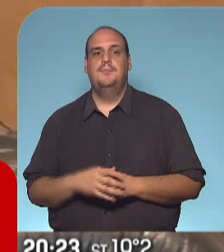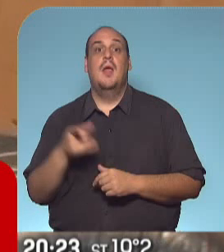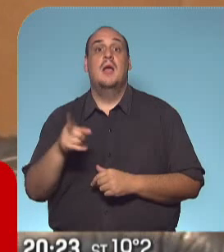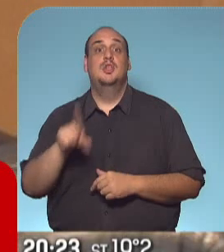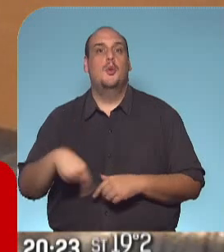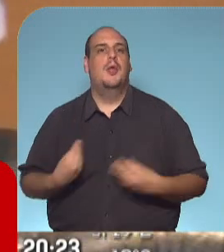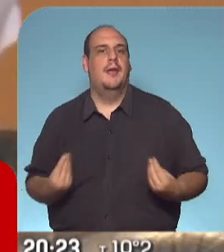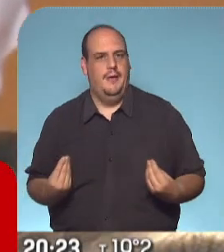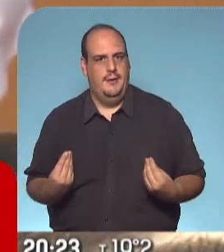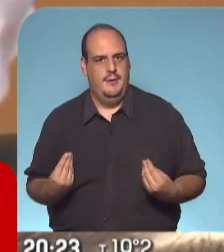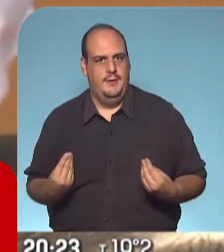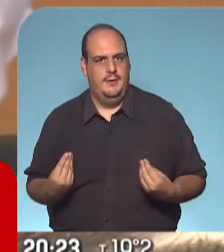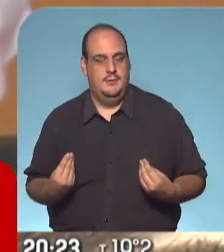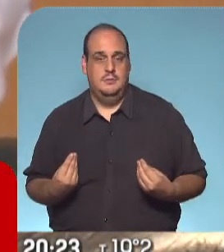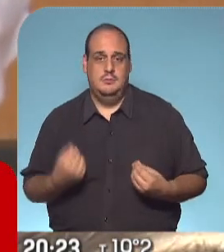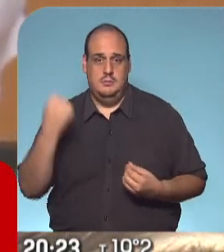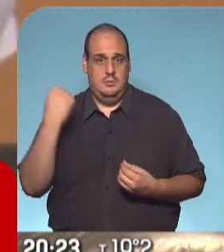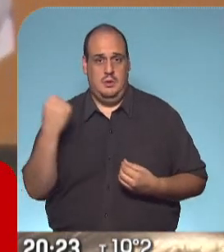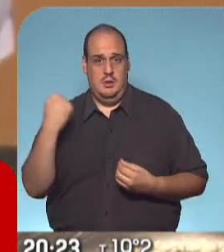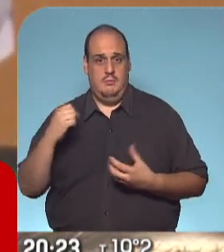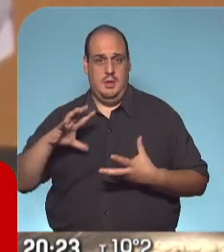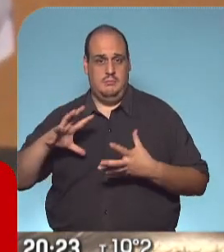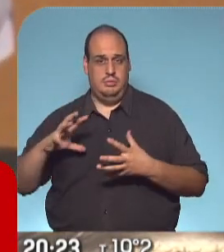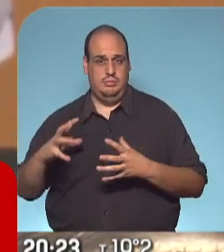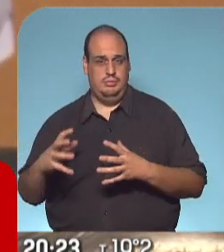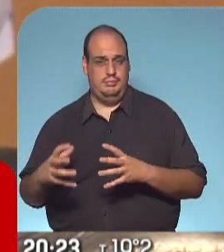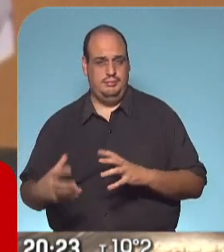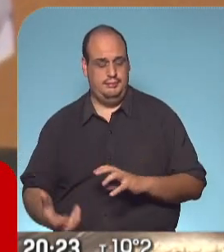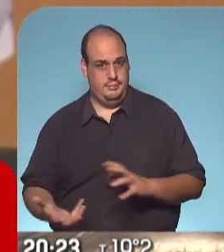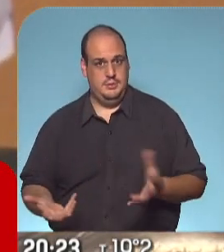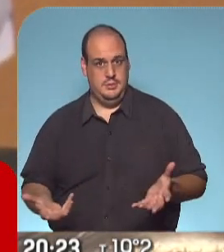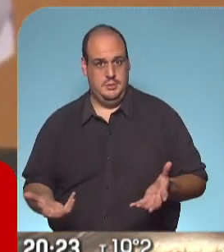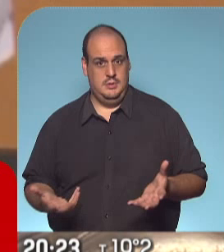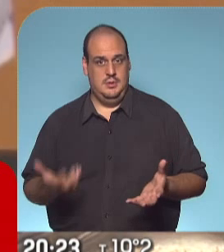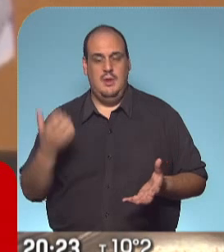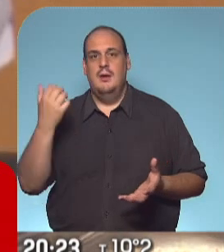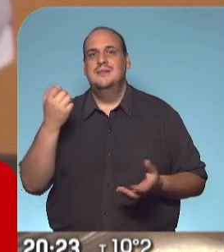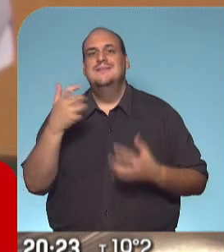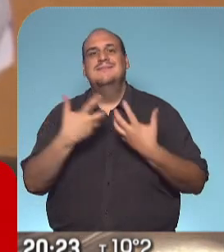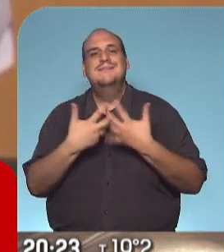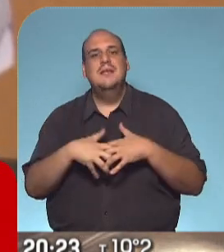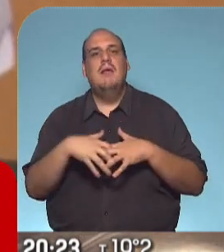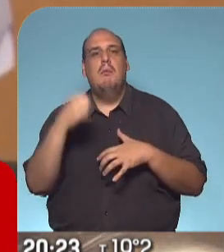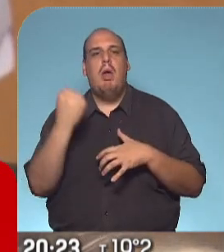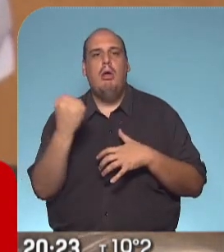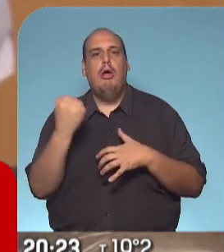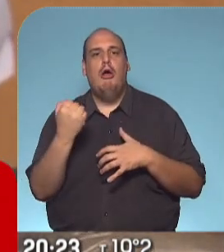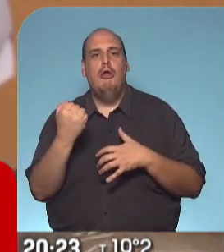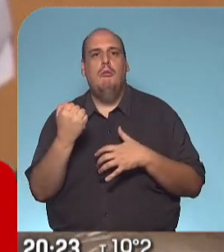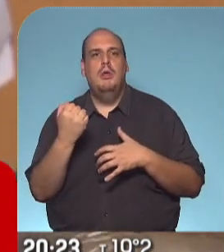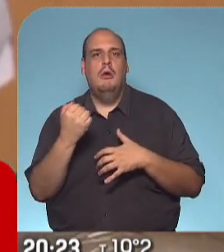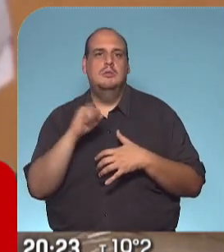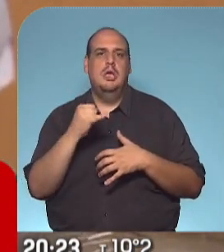consecuencia inmediata de eso es que la actividad económica se reduce. La economía está hecha, el sistema económico está preparado para funcionar con